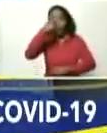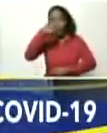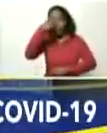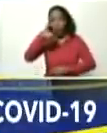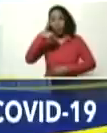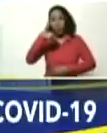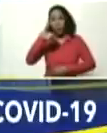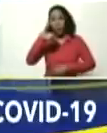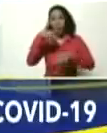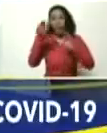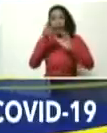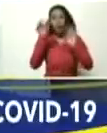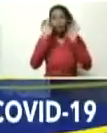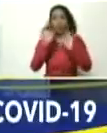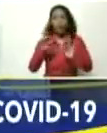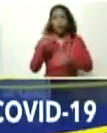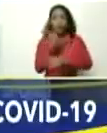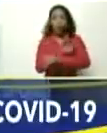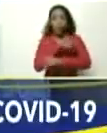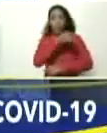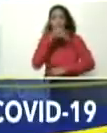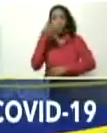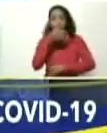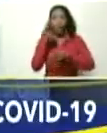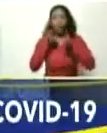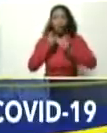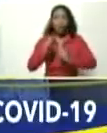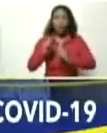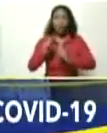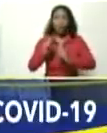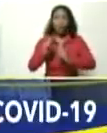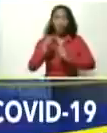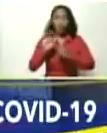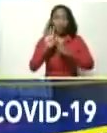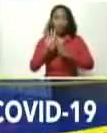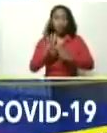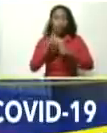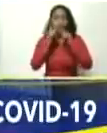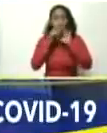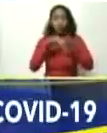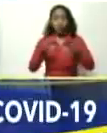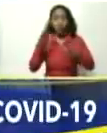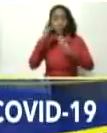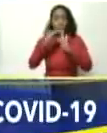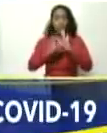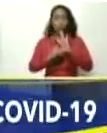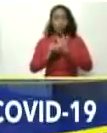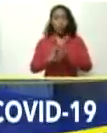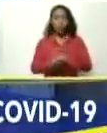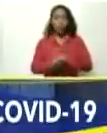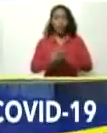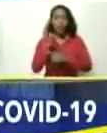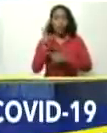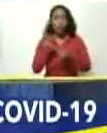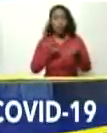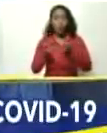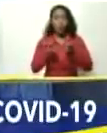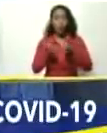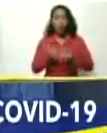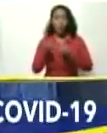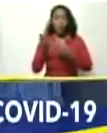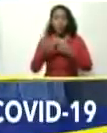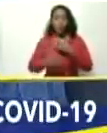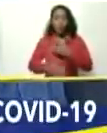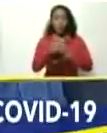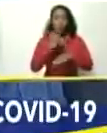En la medida en que las vacunas sean más efectivas y los tratamientos, la aparición de mutaciones va a ser menor y va a ser controlado el virus a lo largo